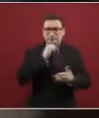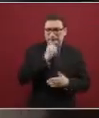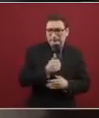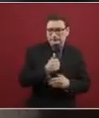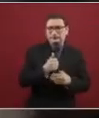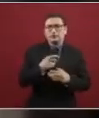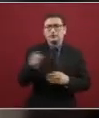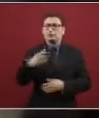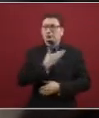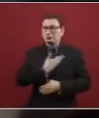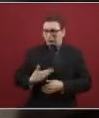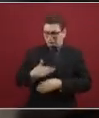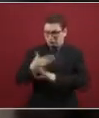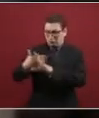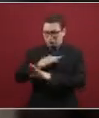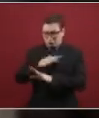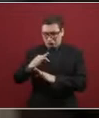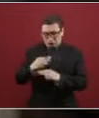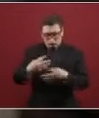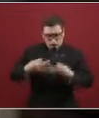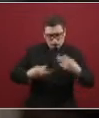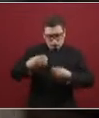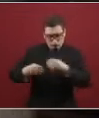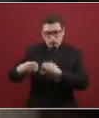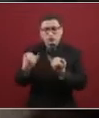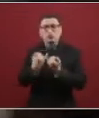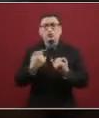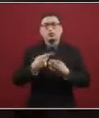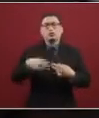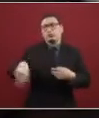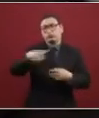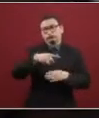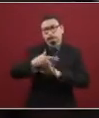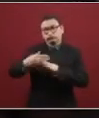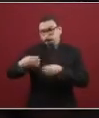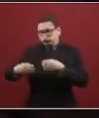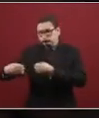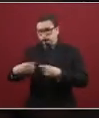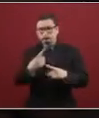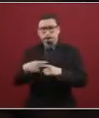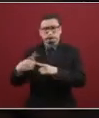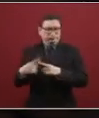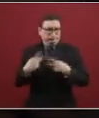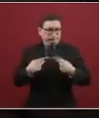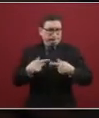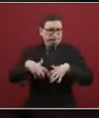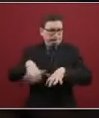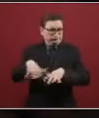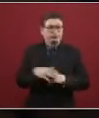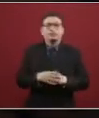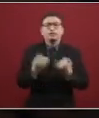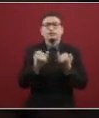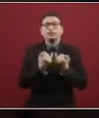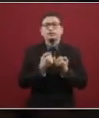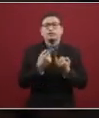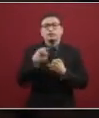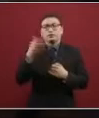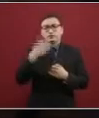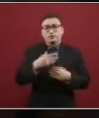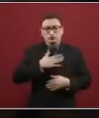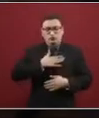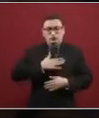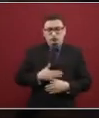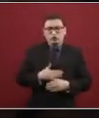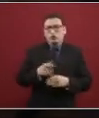al presidente a los legisladores incluyendo la intervención en él en la administración de justicia y